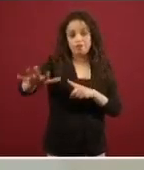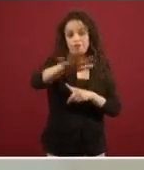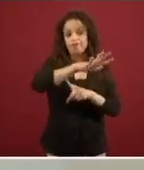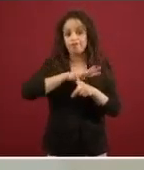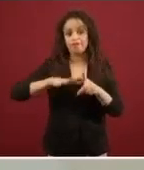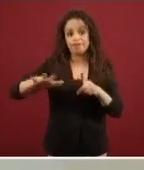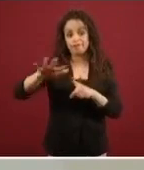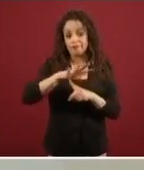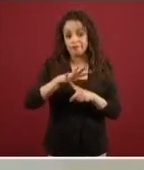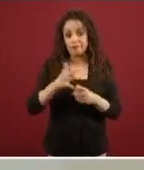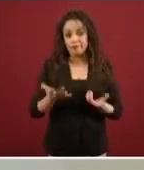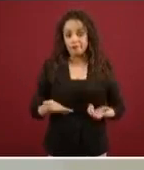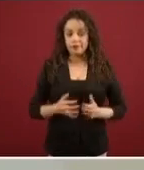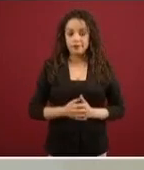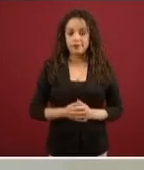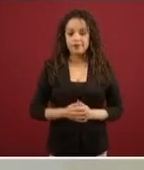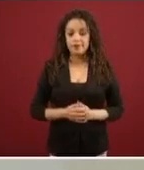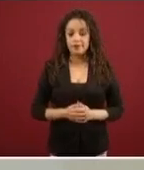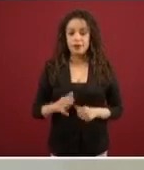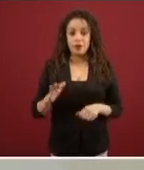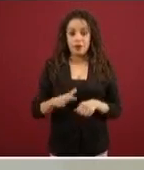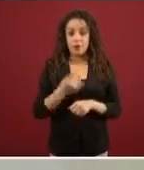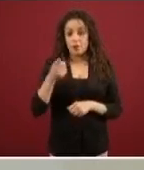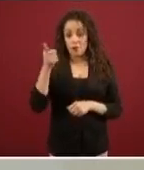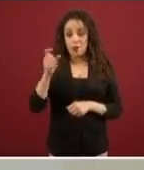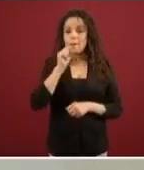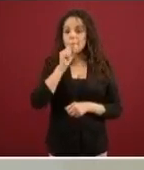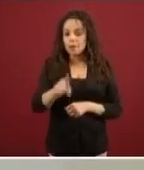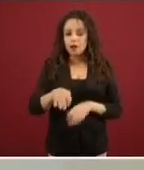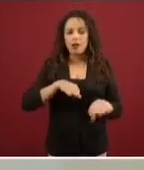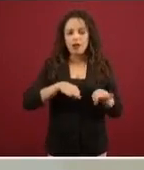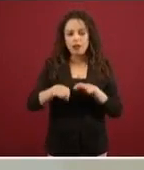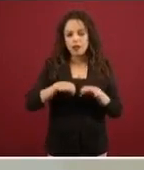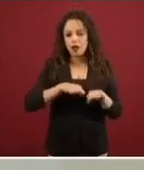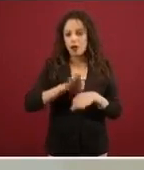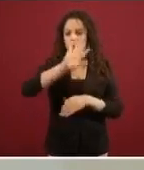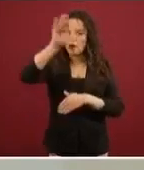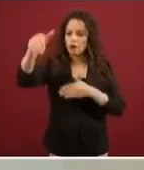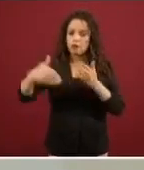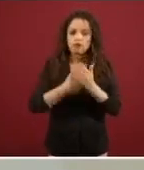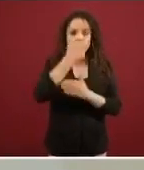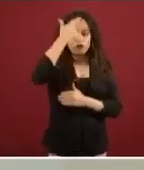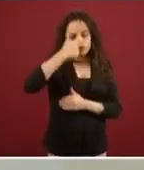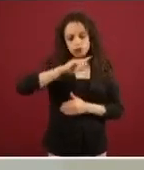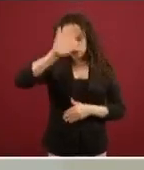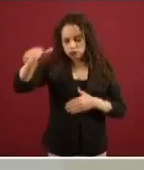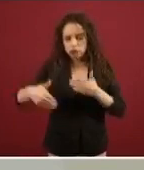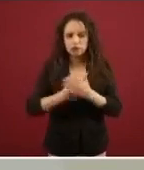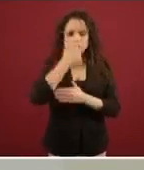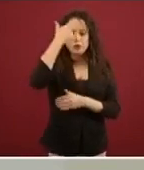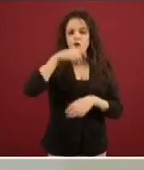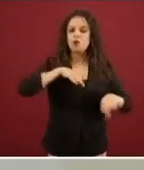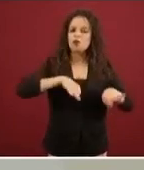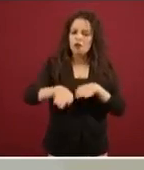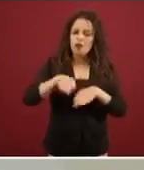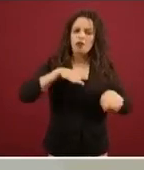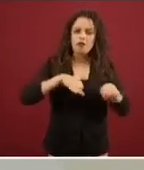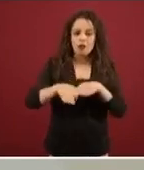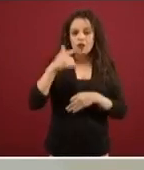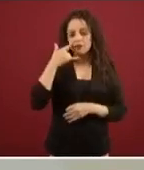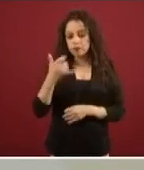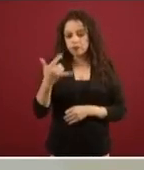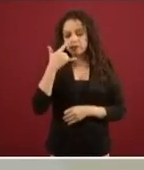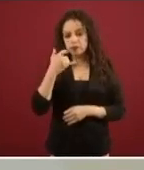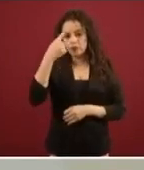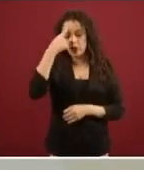Pública, porque también ellos están pasando noches enteras, días enteros, procesando muestras para que entonces los resultados puedan ser lo